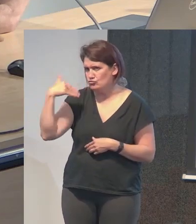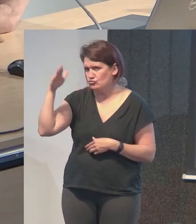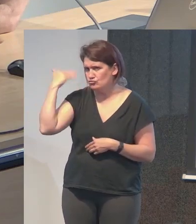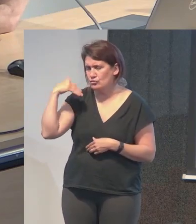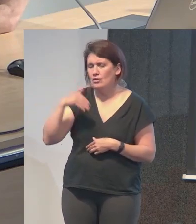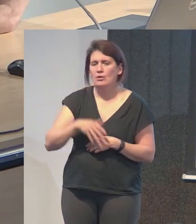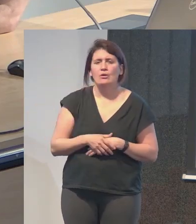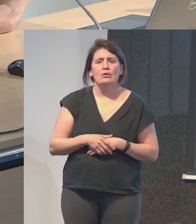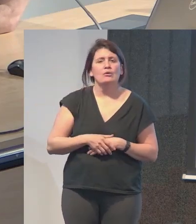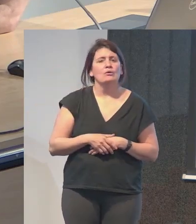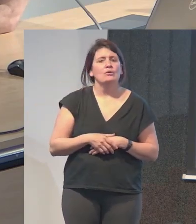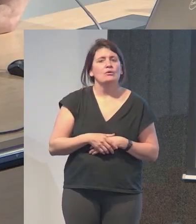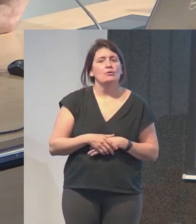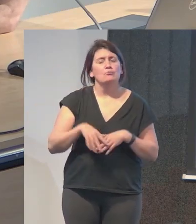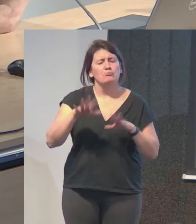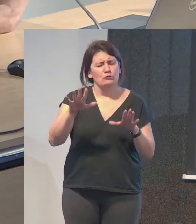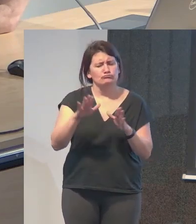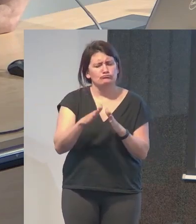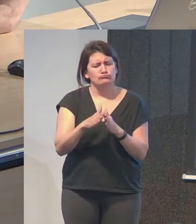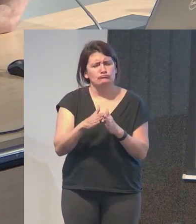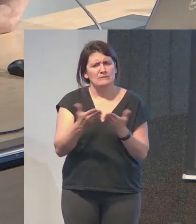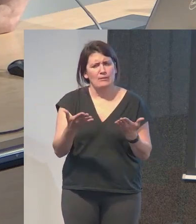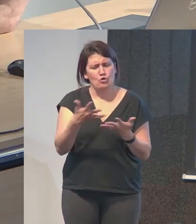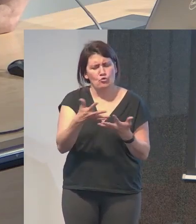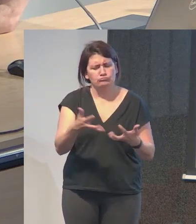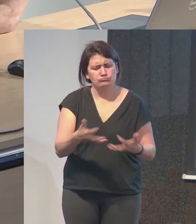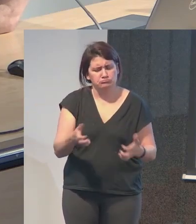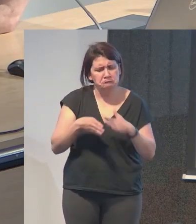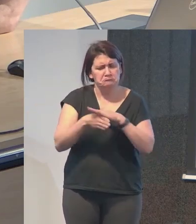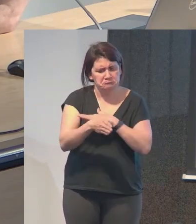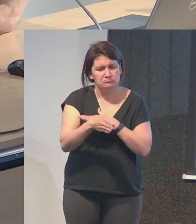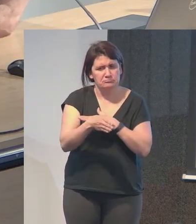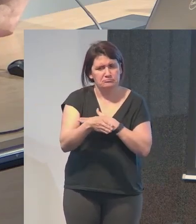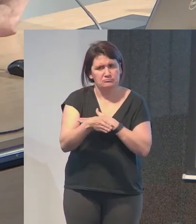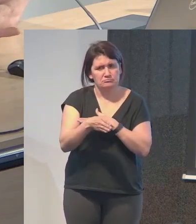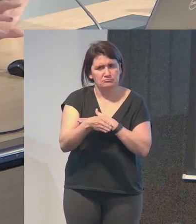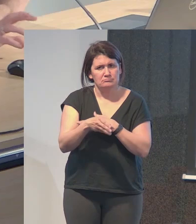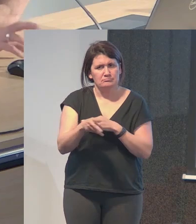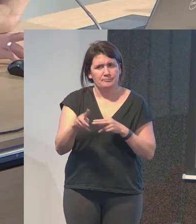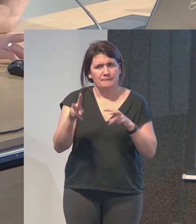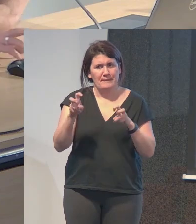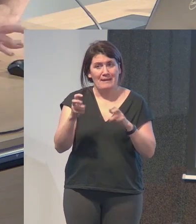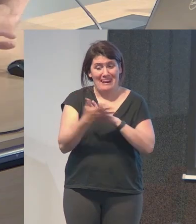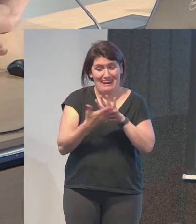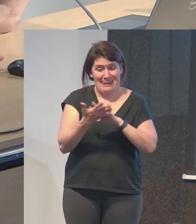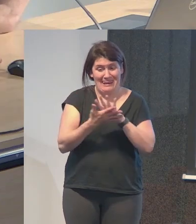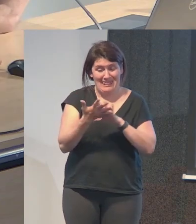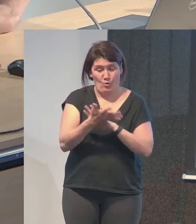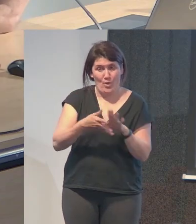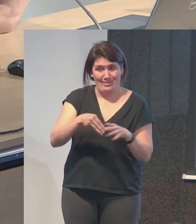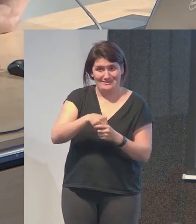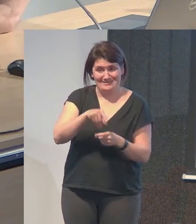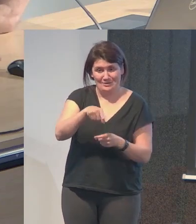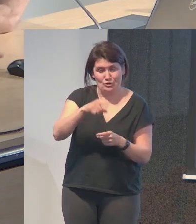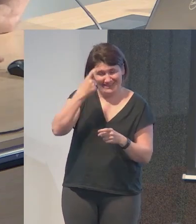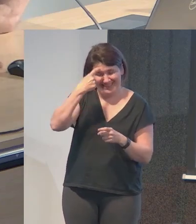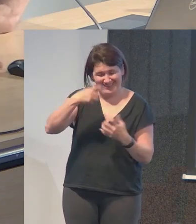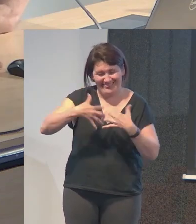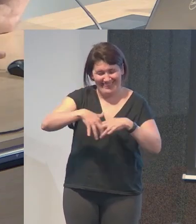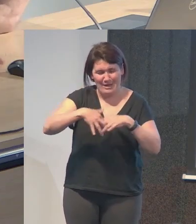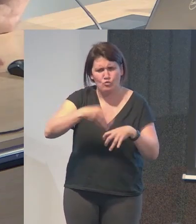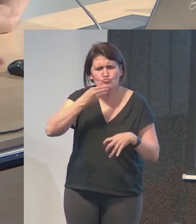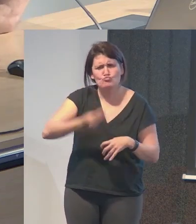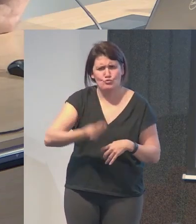años, pero es un texto introductorio sobre la lengua de signos y el cerebro,